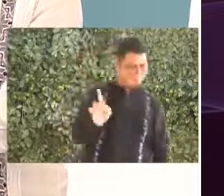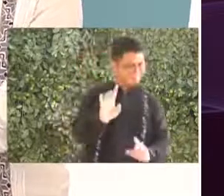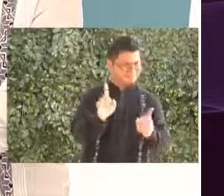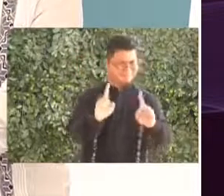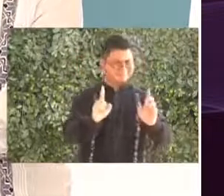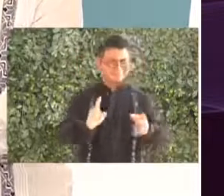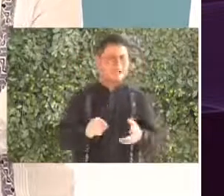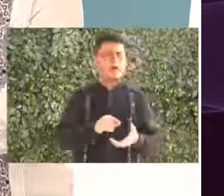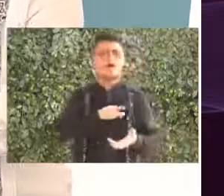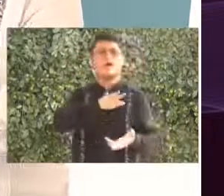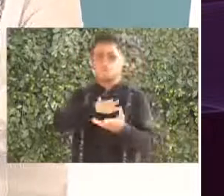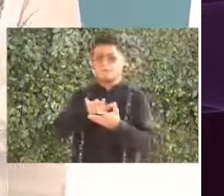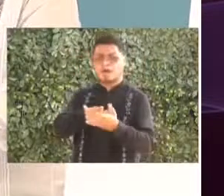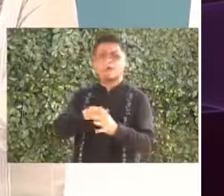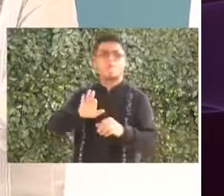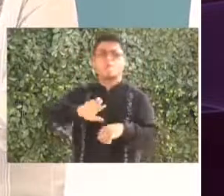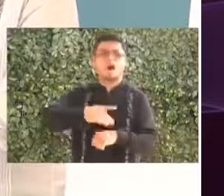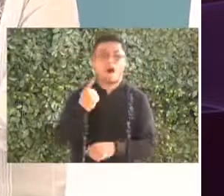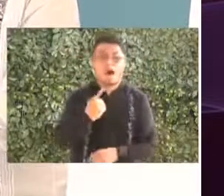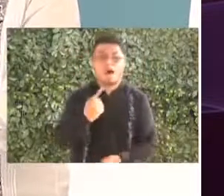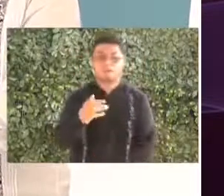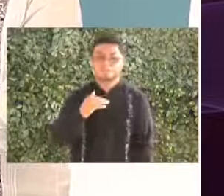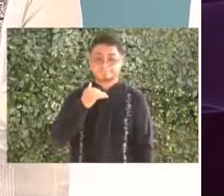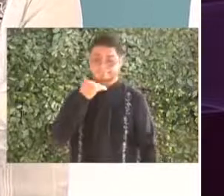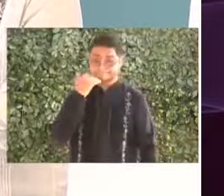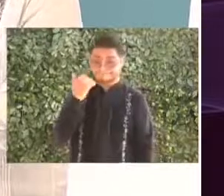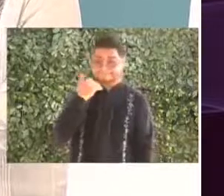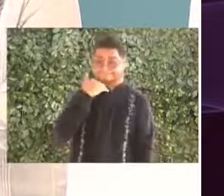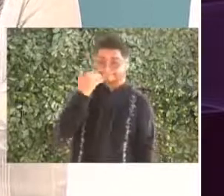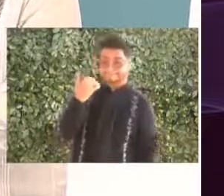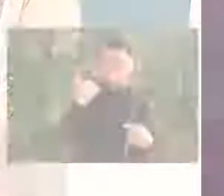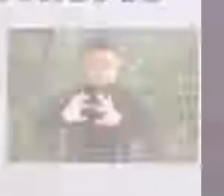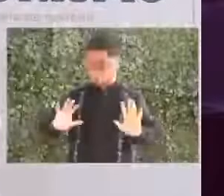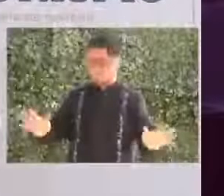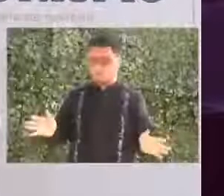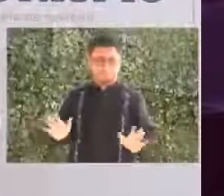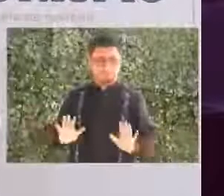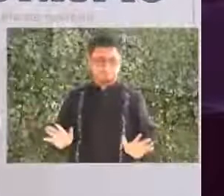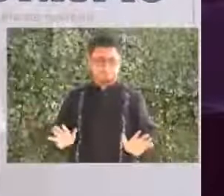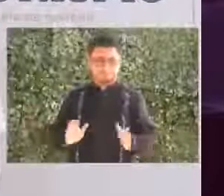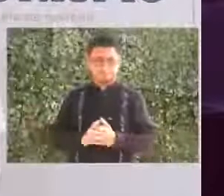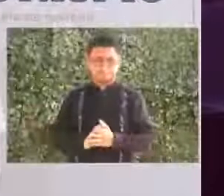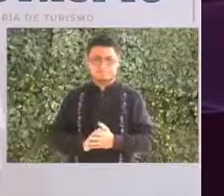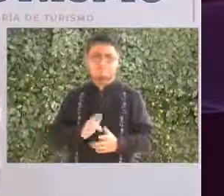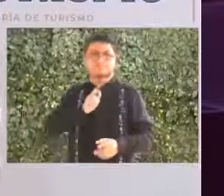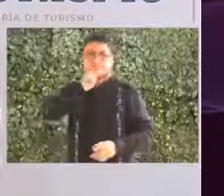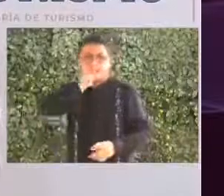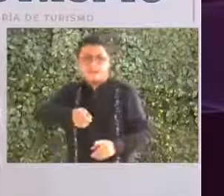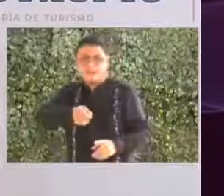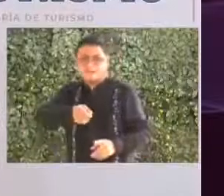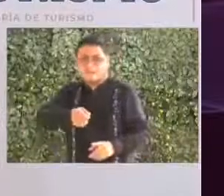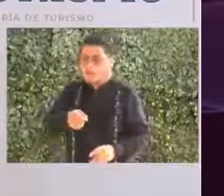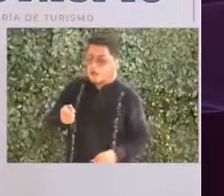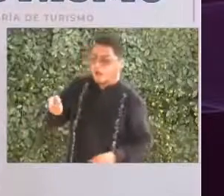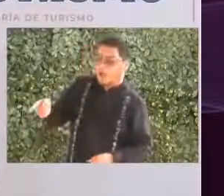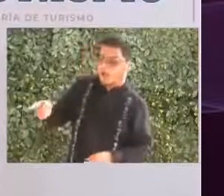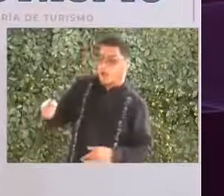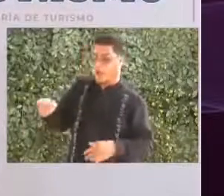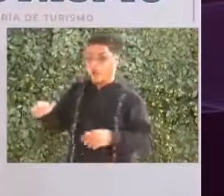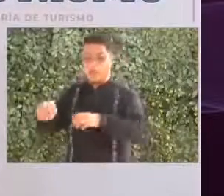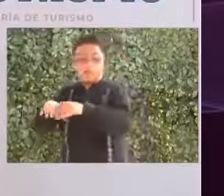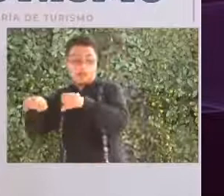porque ya no hay corrupción en el gobierno. No se trata de banderías